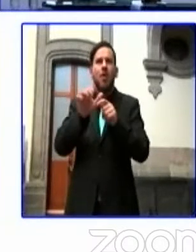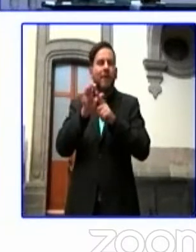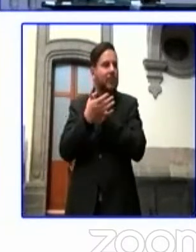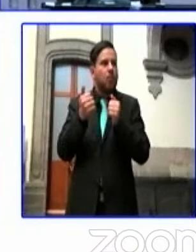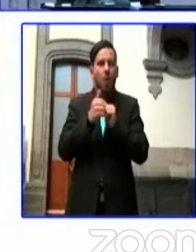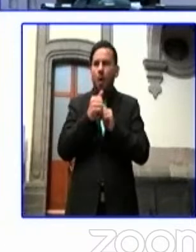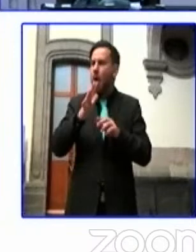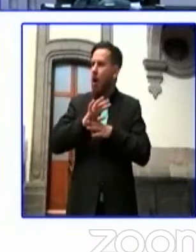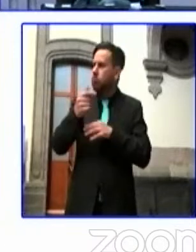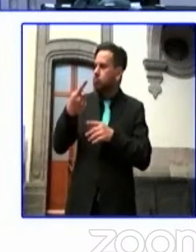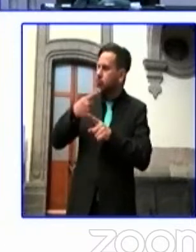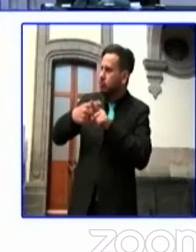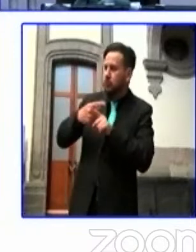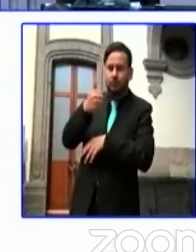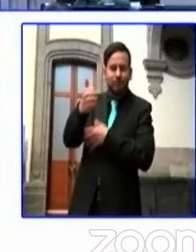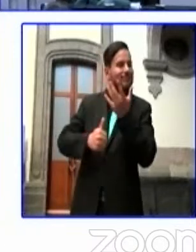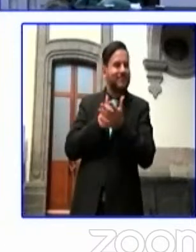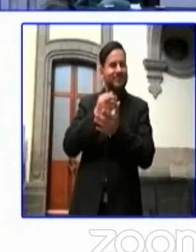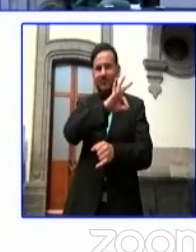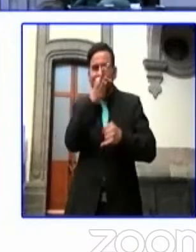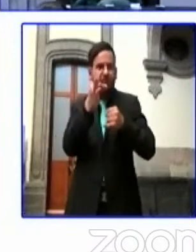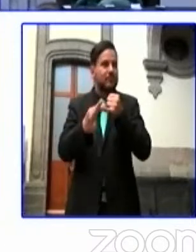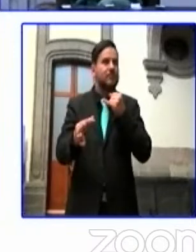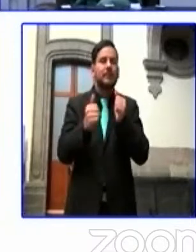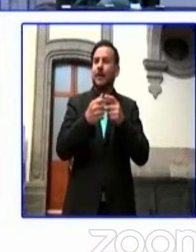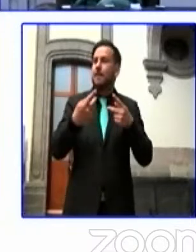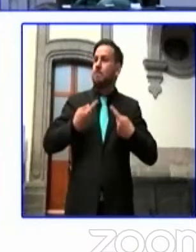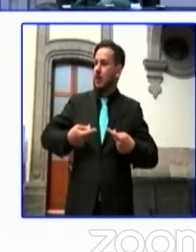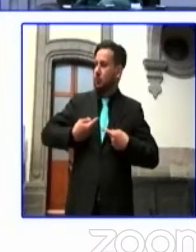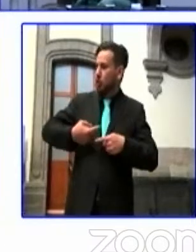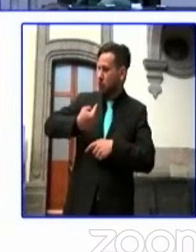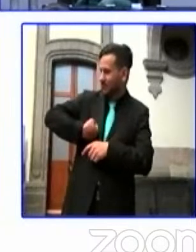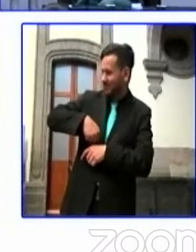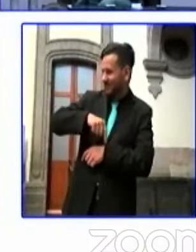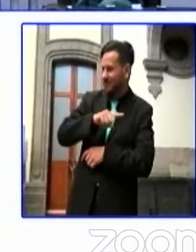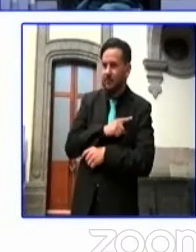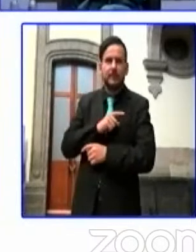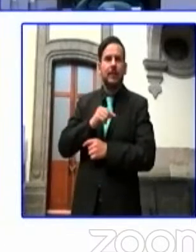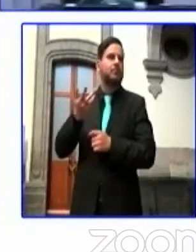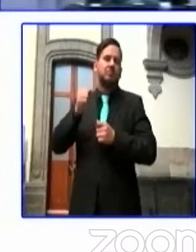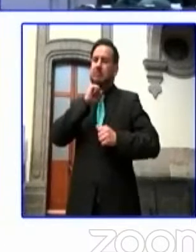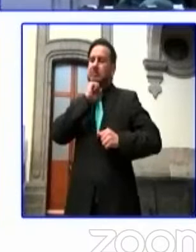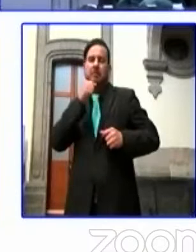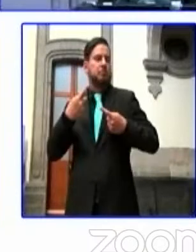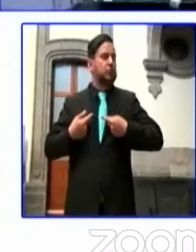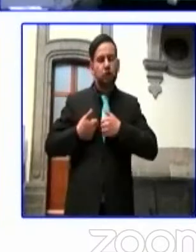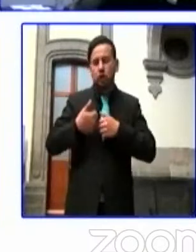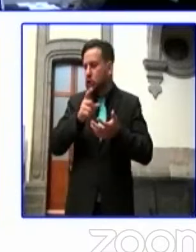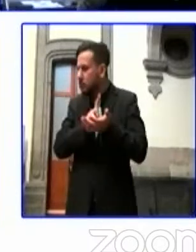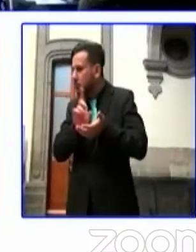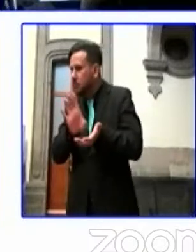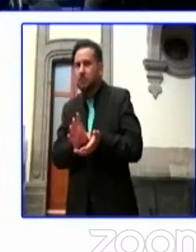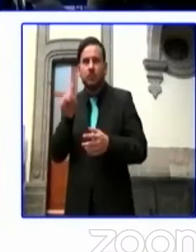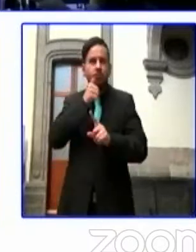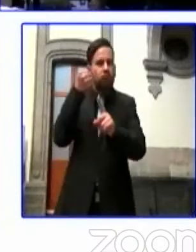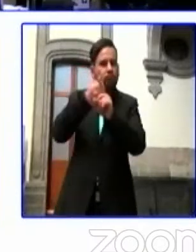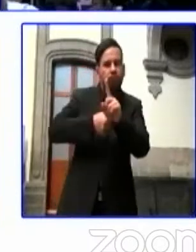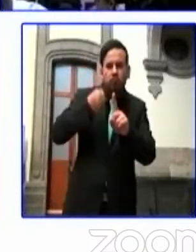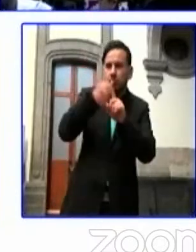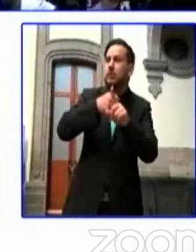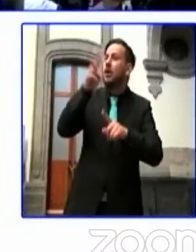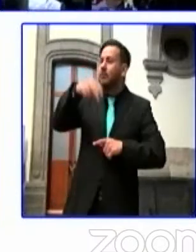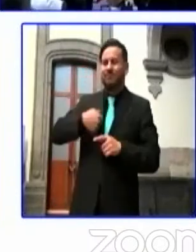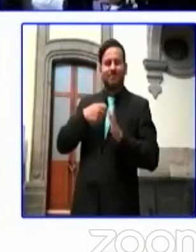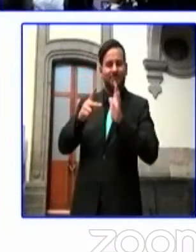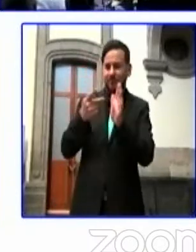ciudadanos. Finalizo diciendo que nada de las personas con discapacidad sin las personas con discapacidad, y volviendo a felicitar